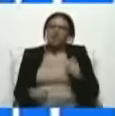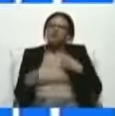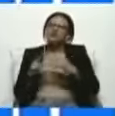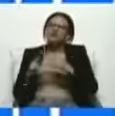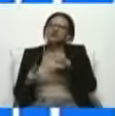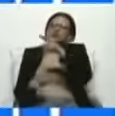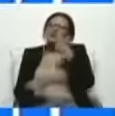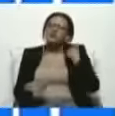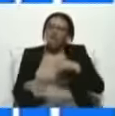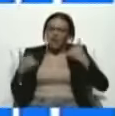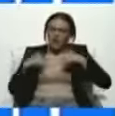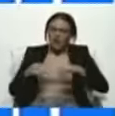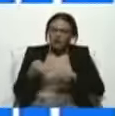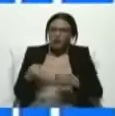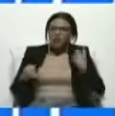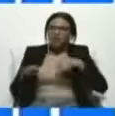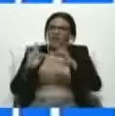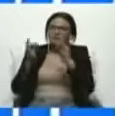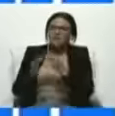cuentas.